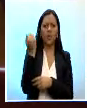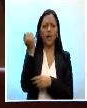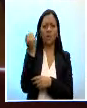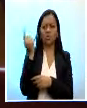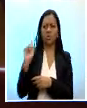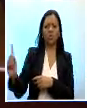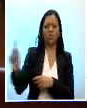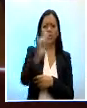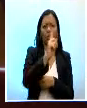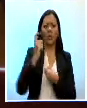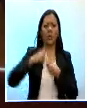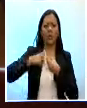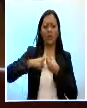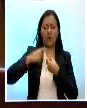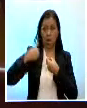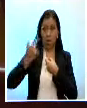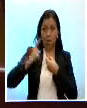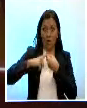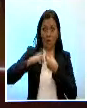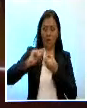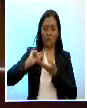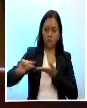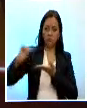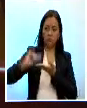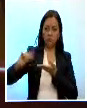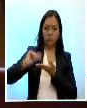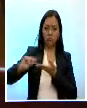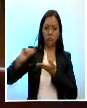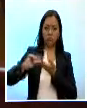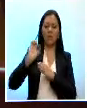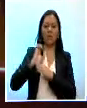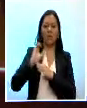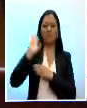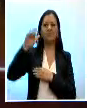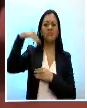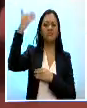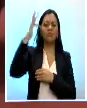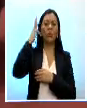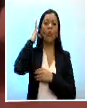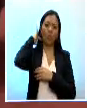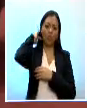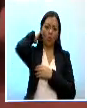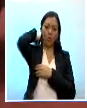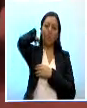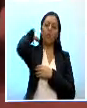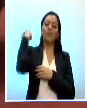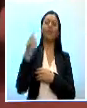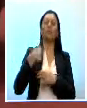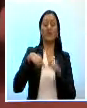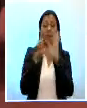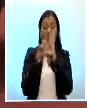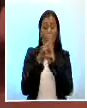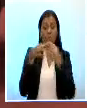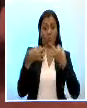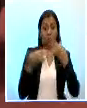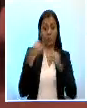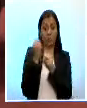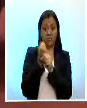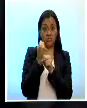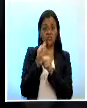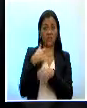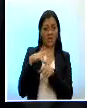cada uno de los afiliados y afiliadas del pueblo ecuatoriano. ¿Por qué usted dice eso? ¿Por qué cree que la Ley de Justicia Laboral pone en riesgo